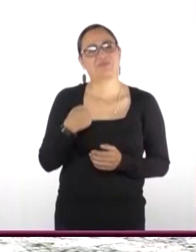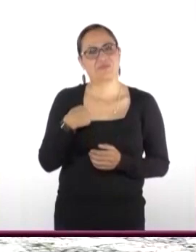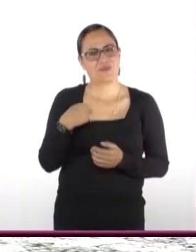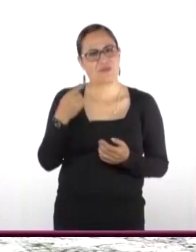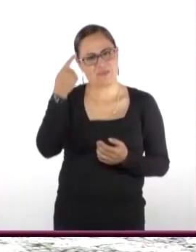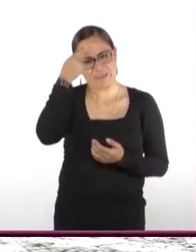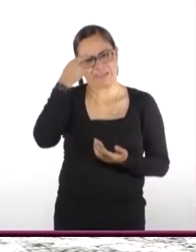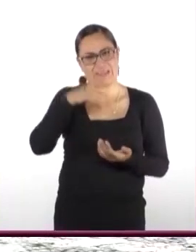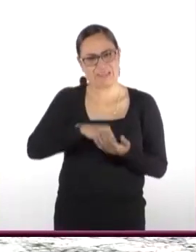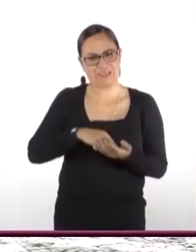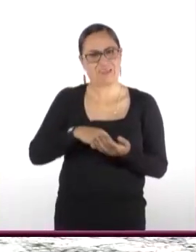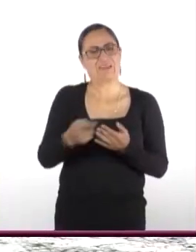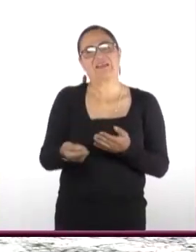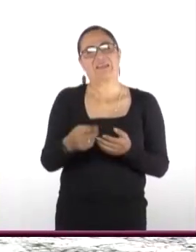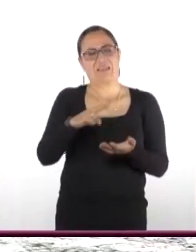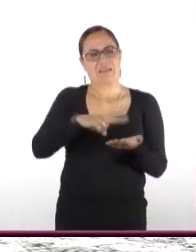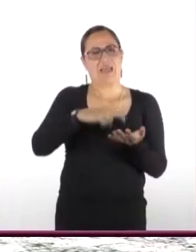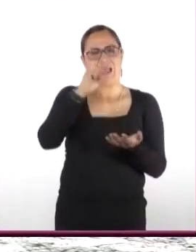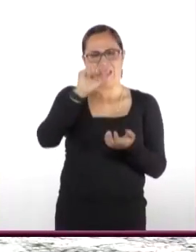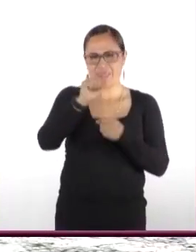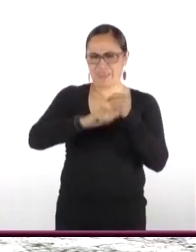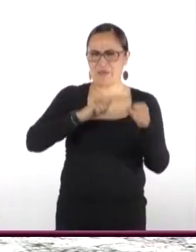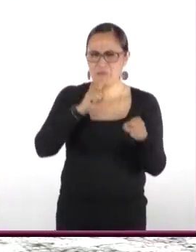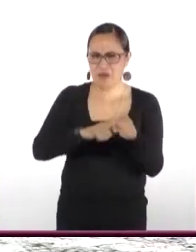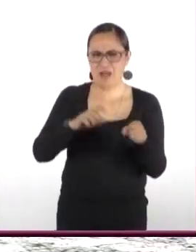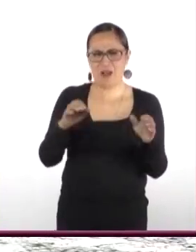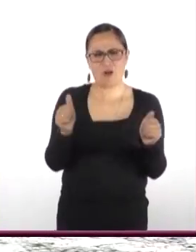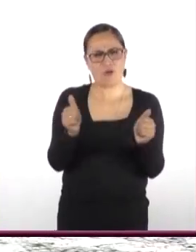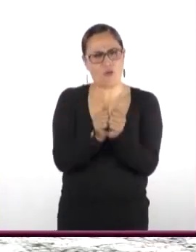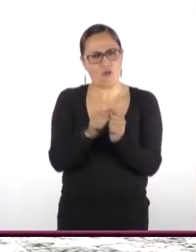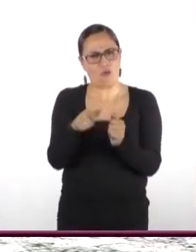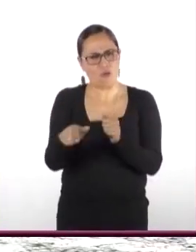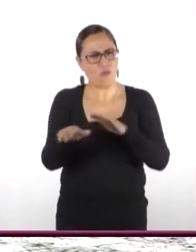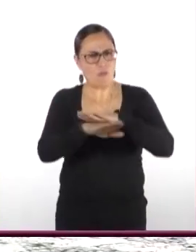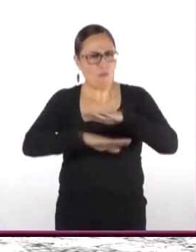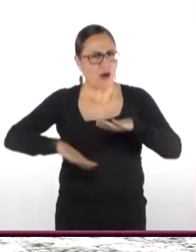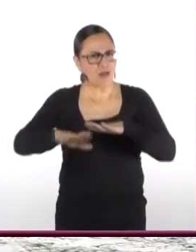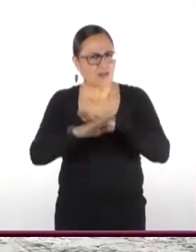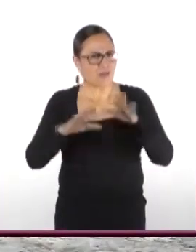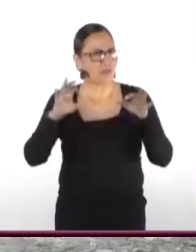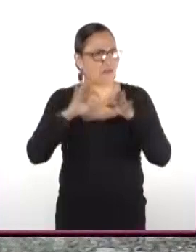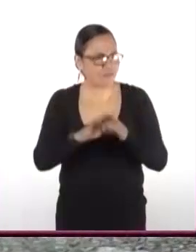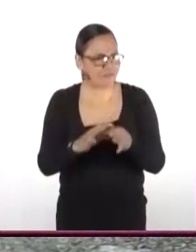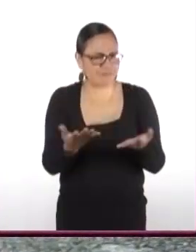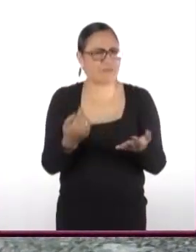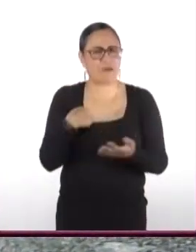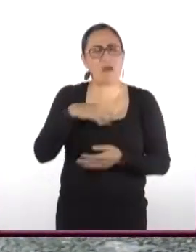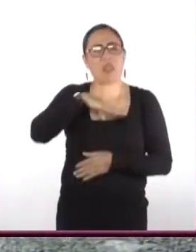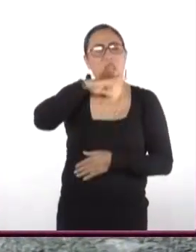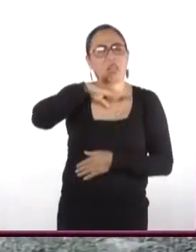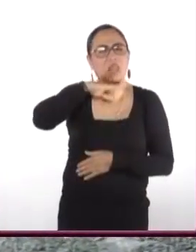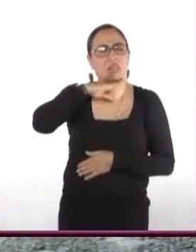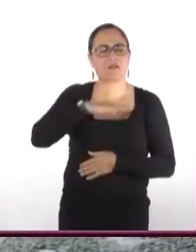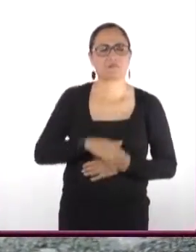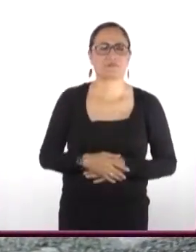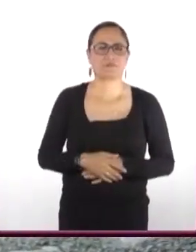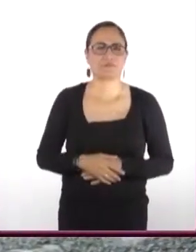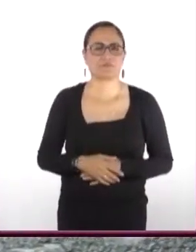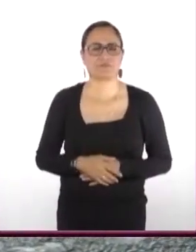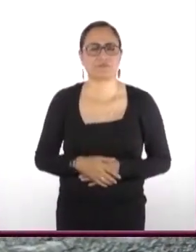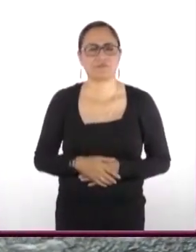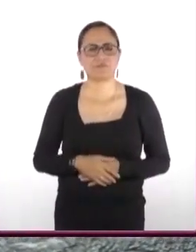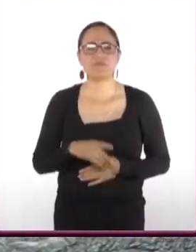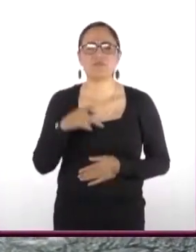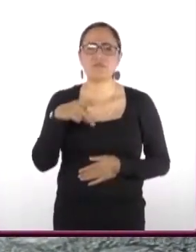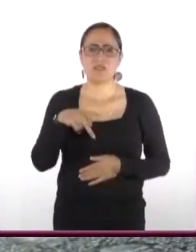estás mezclando raro lo de elemental con Saltamontes, ¿no? Tal vez soy súper distraído, perdón. Pero la cosa importante que te quería decir